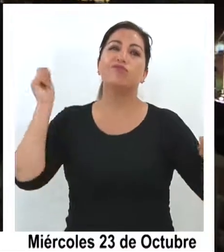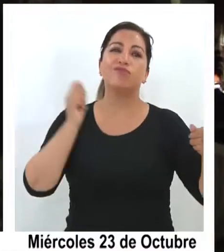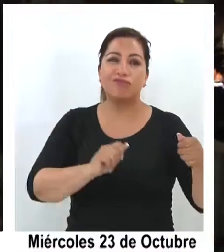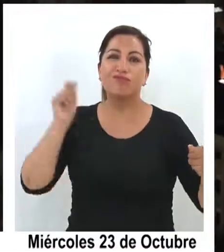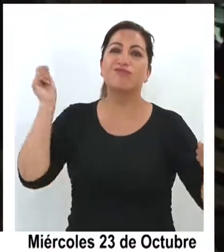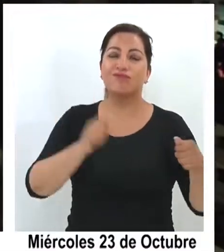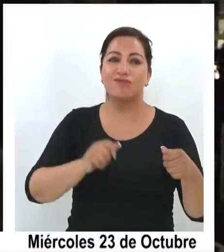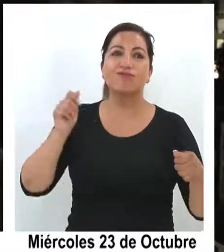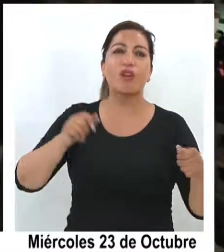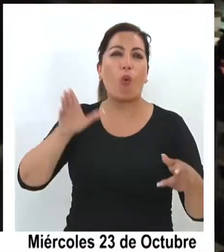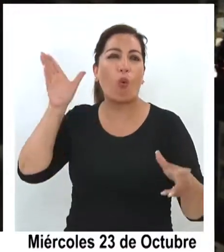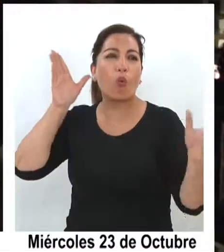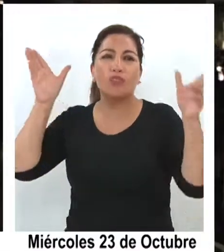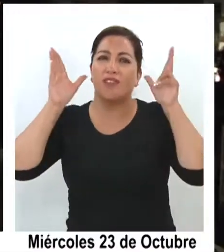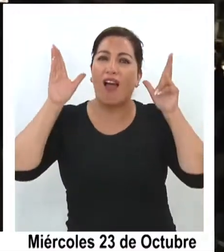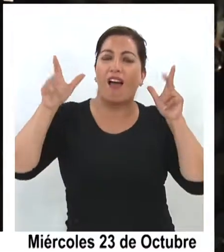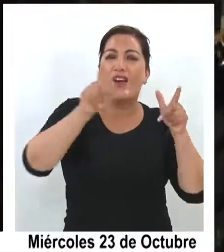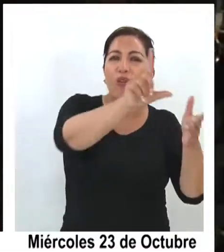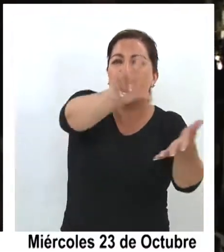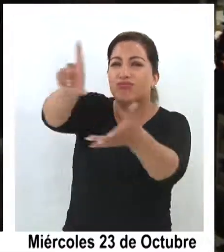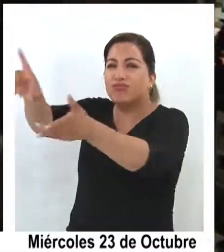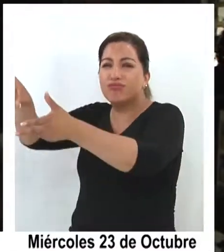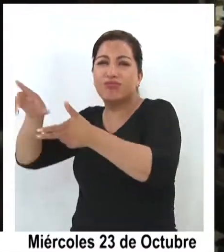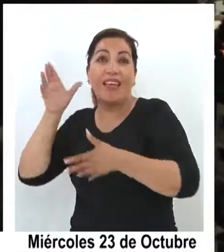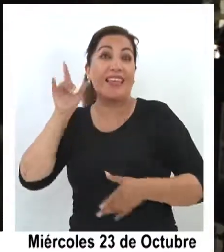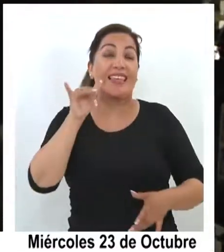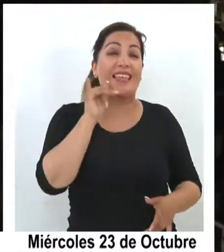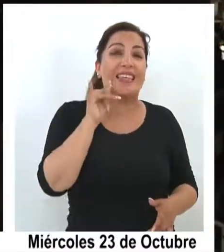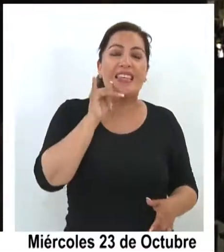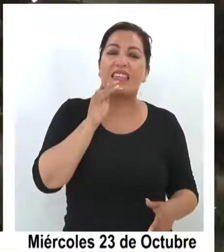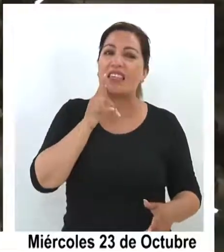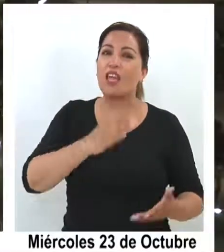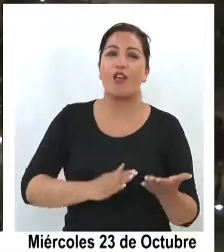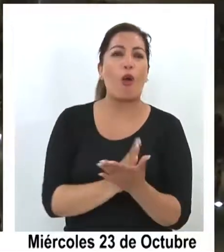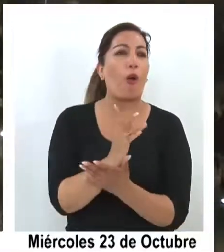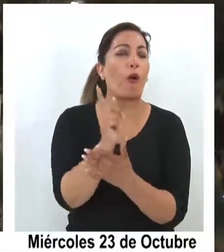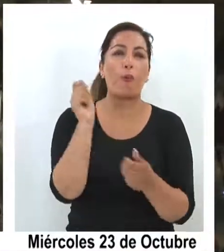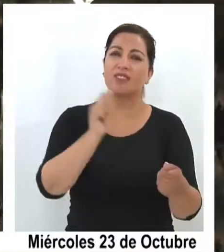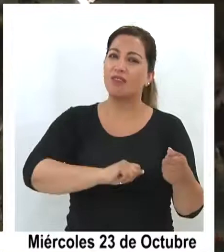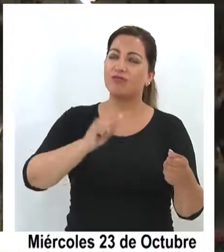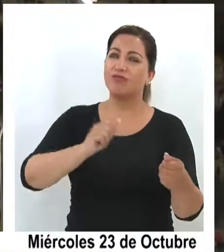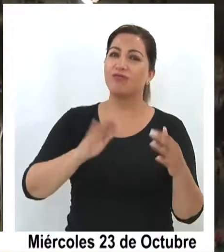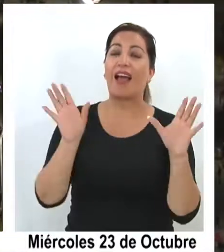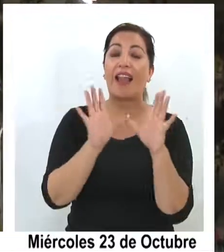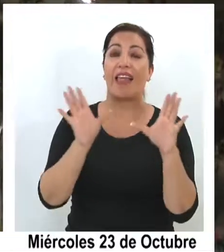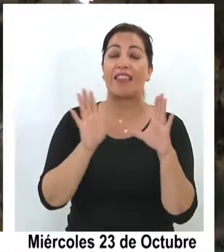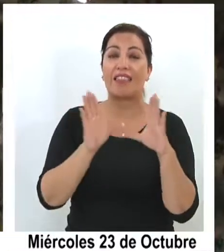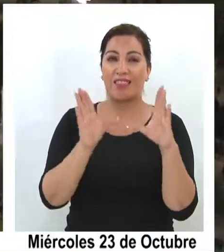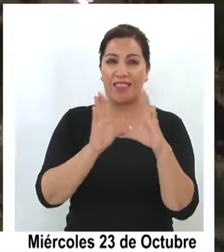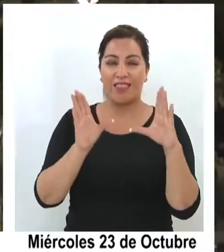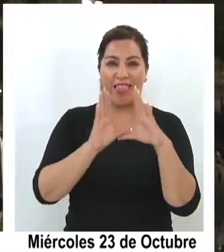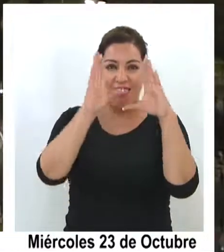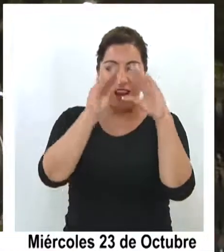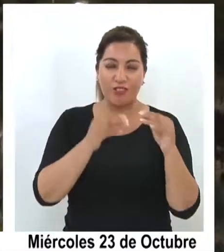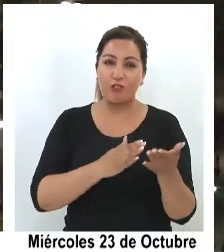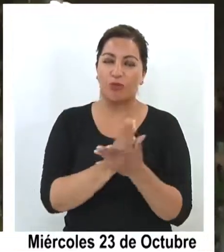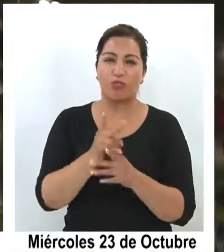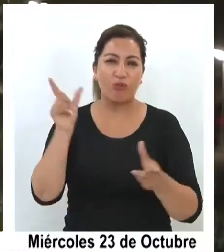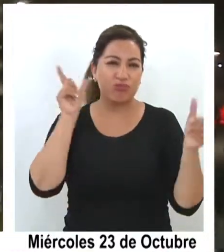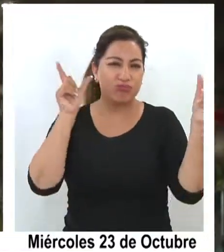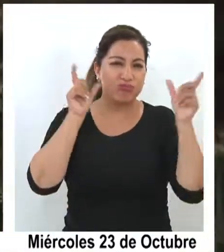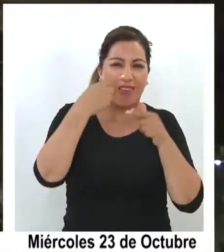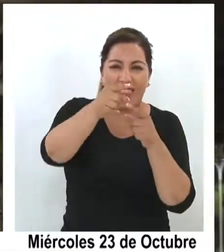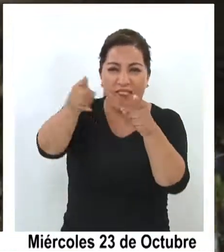caceroleo que se escuchó en todos los sectores de la ciudad apenas se inició el toque de queda a las 22